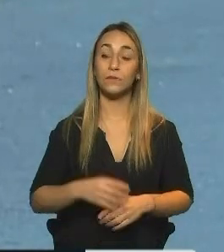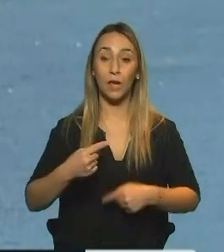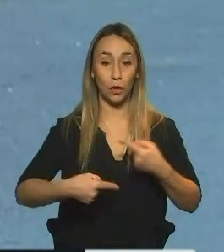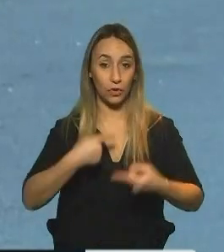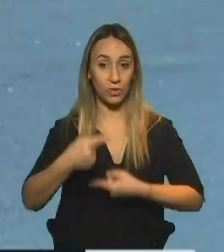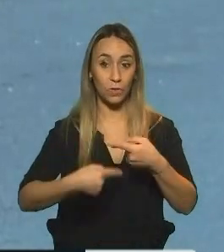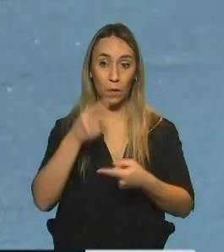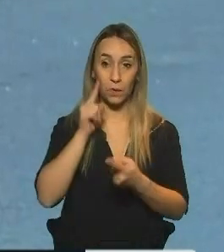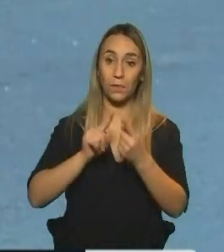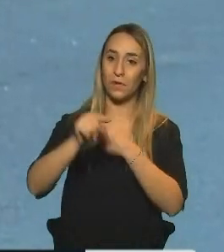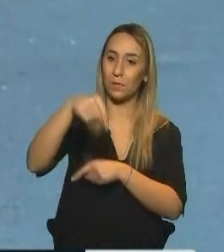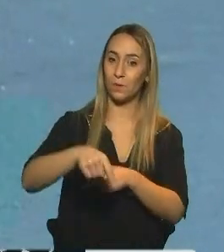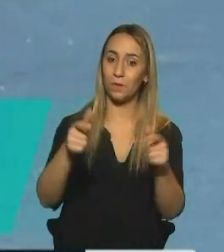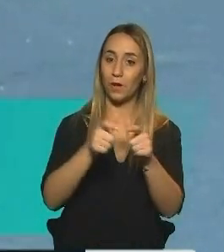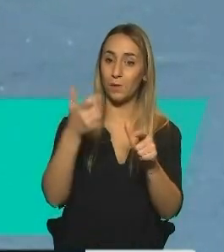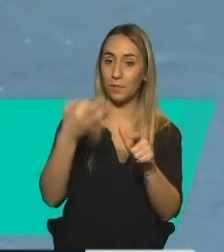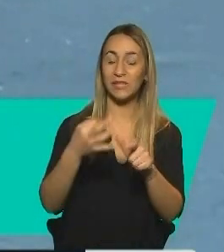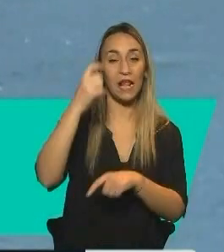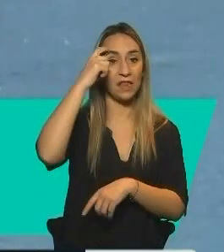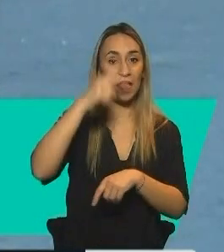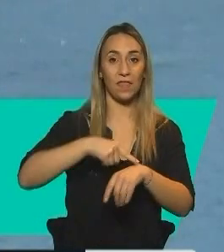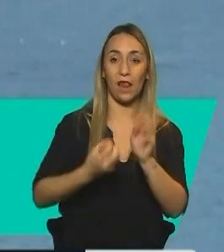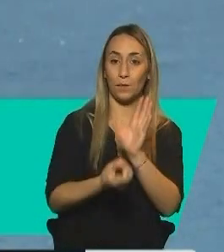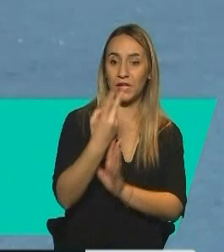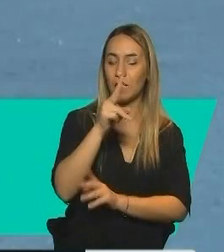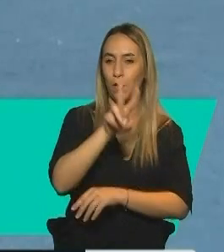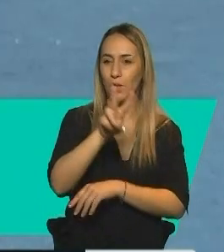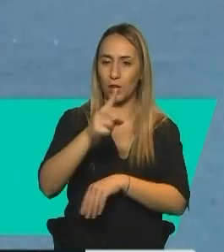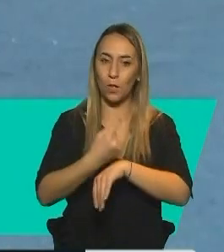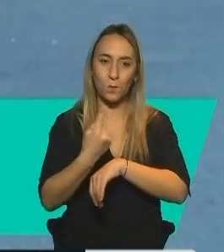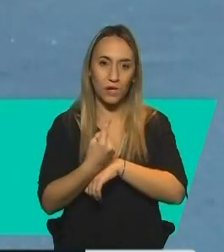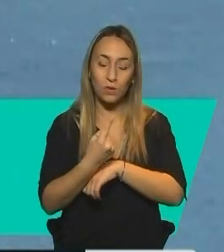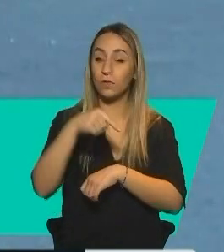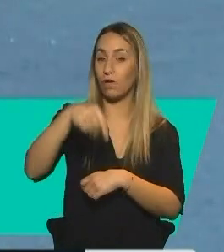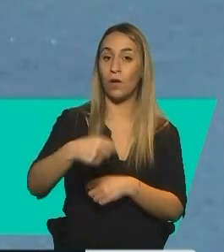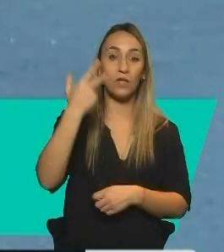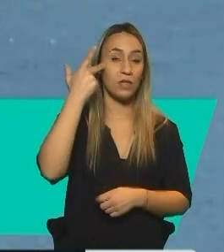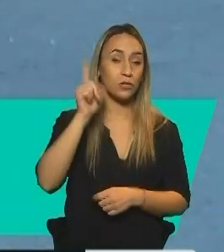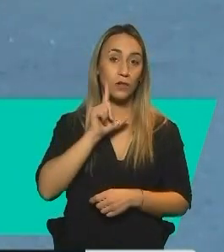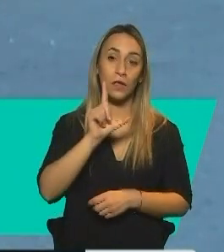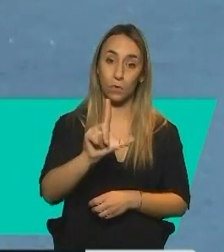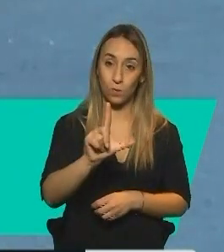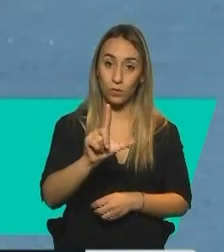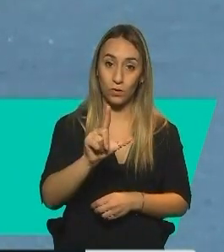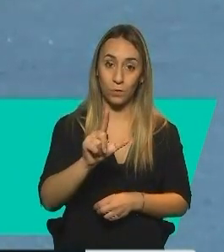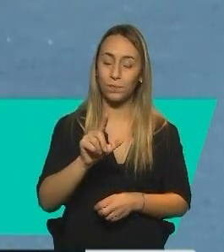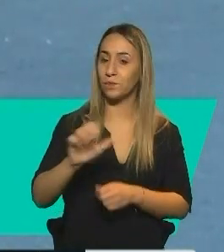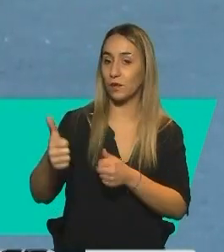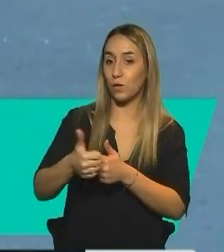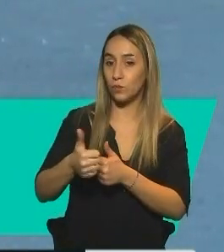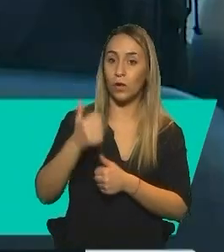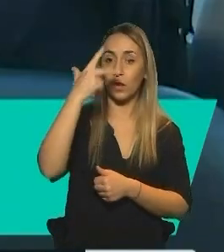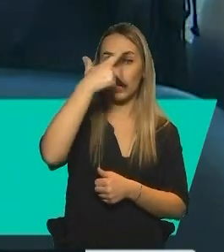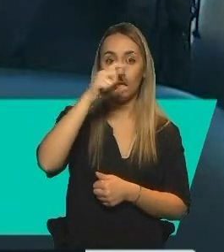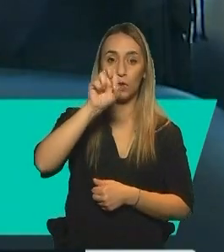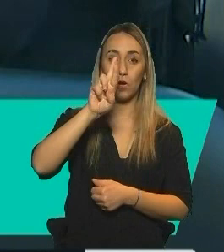Seguimos en vivo en este programa especial, 10 de la mañana, 22 minutos de este 18 de julio. Y me están acompañando